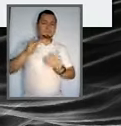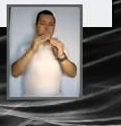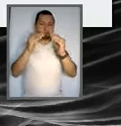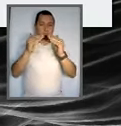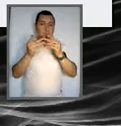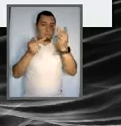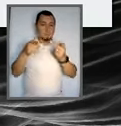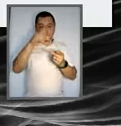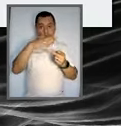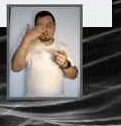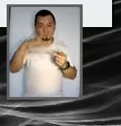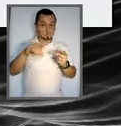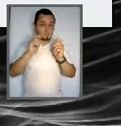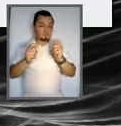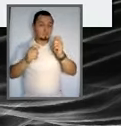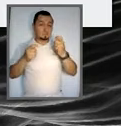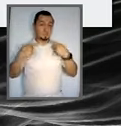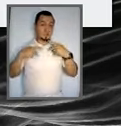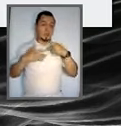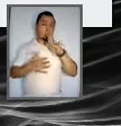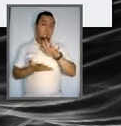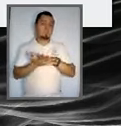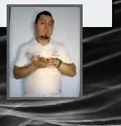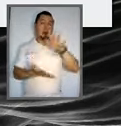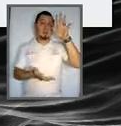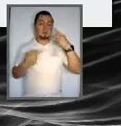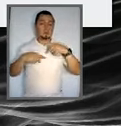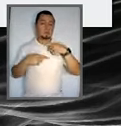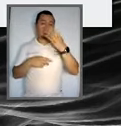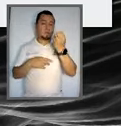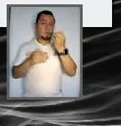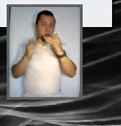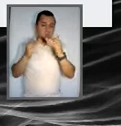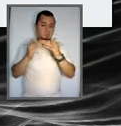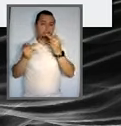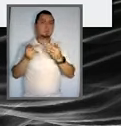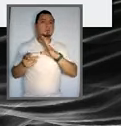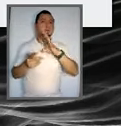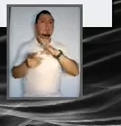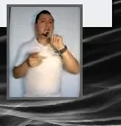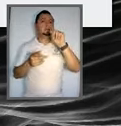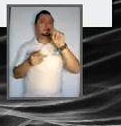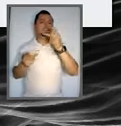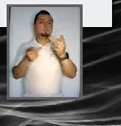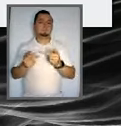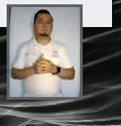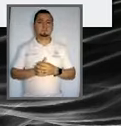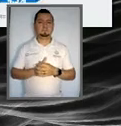hogares, sabiendo que más de 9 hogares por cada 10 tienen una televisión.